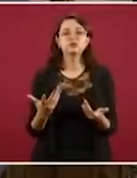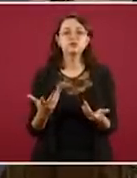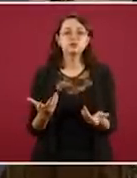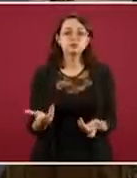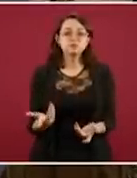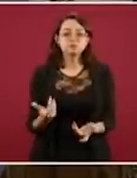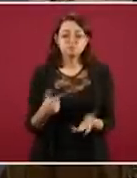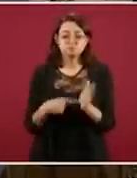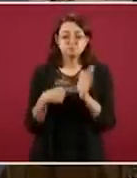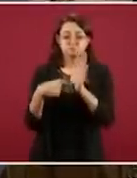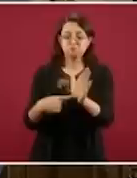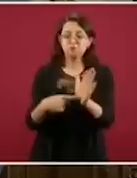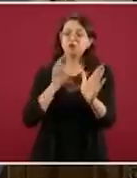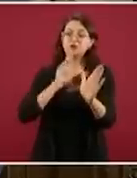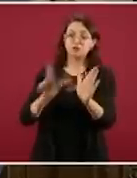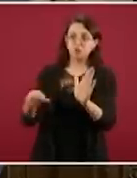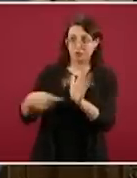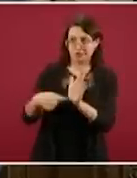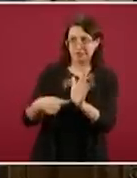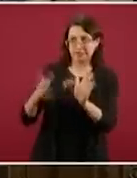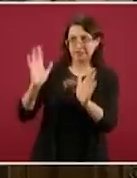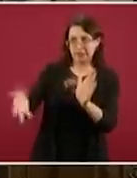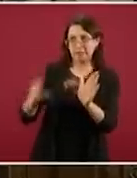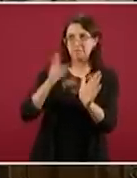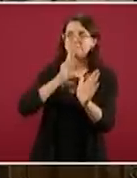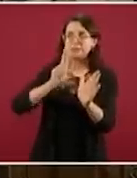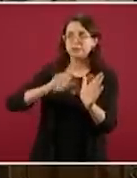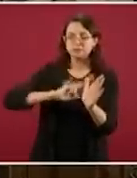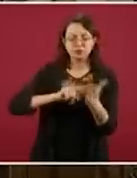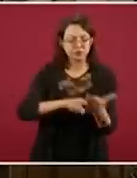las respuestas de las dependencias.